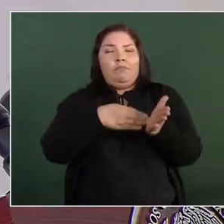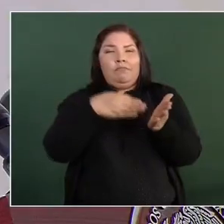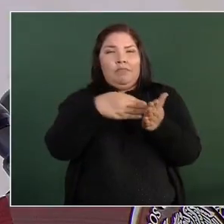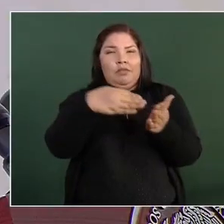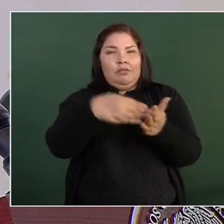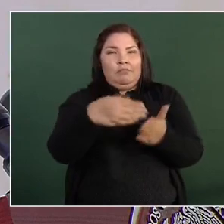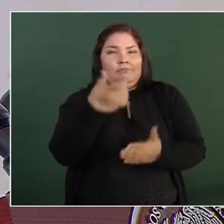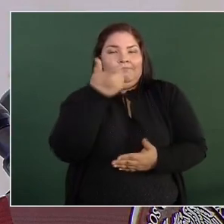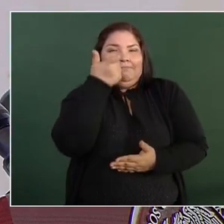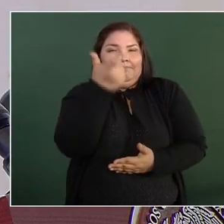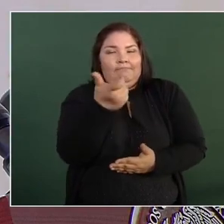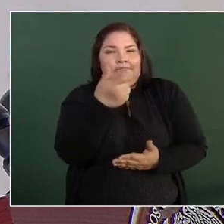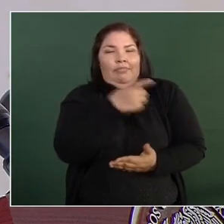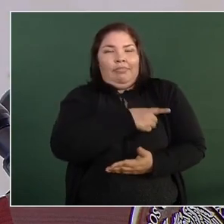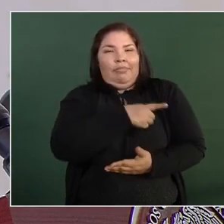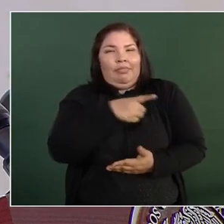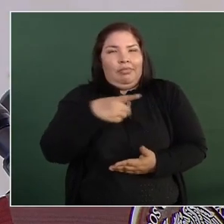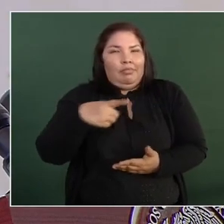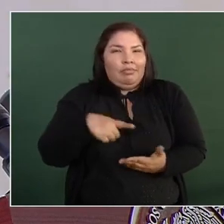de